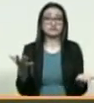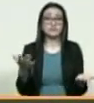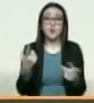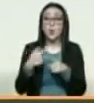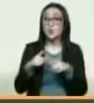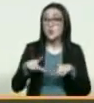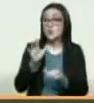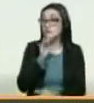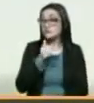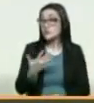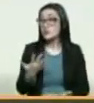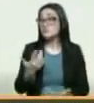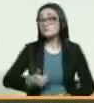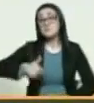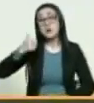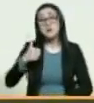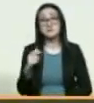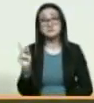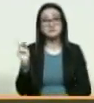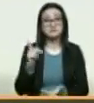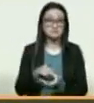lugar donde